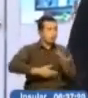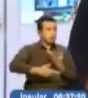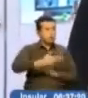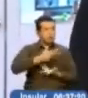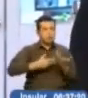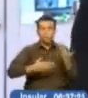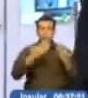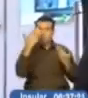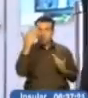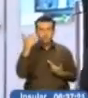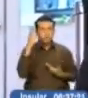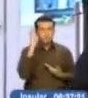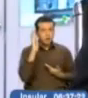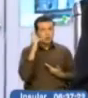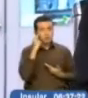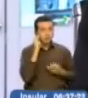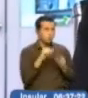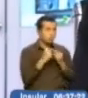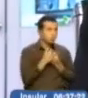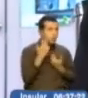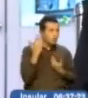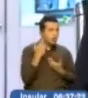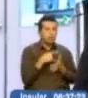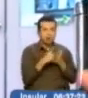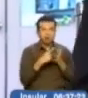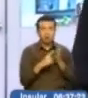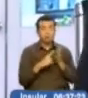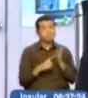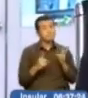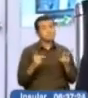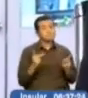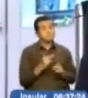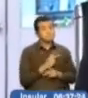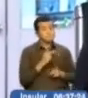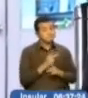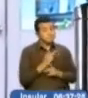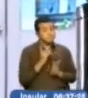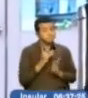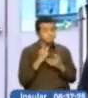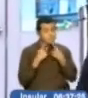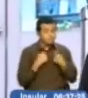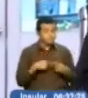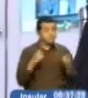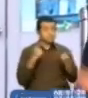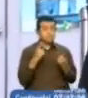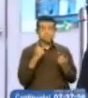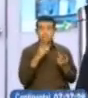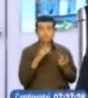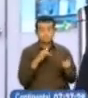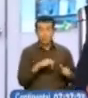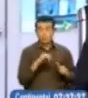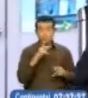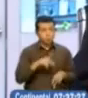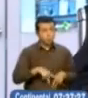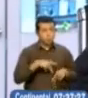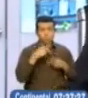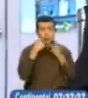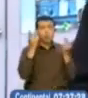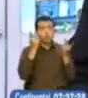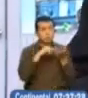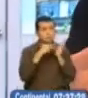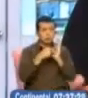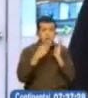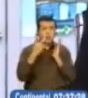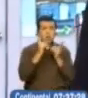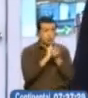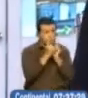recuperar la política más allá del partidismo y más allá de otras cosas, que podrían ser precisamente los espacios públicos. Es el sentido clásico de lo público como un espacio